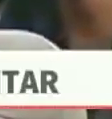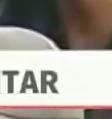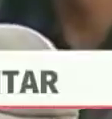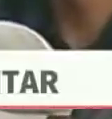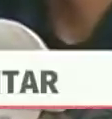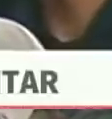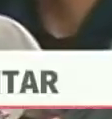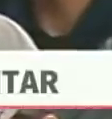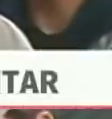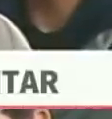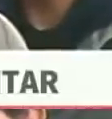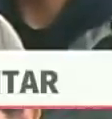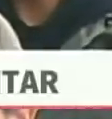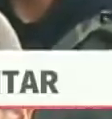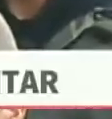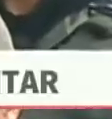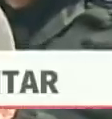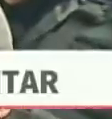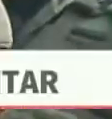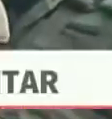¡Apúrese allá! ¡Corra!